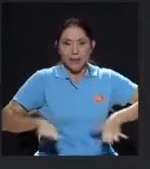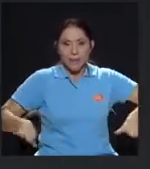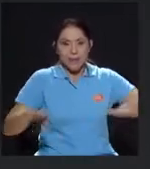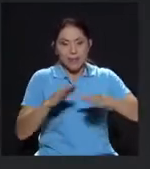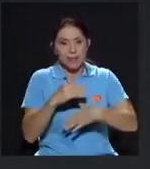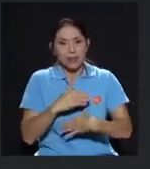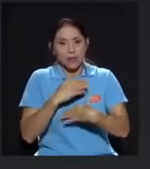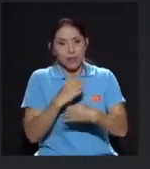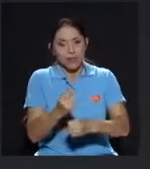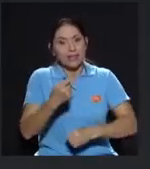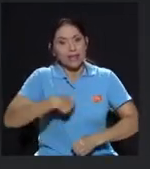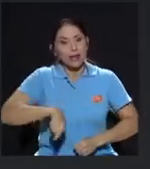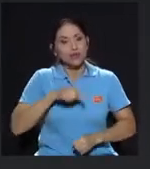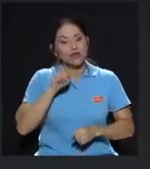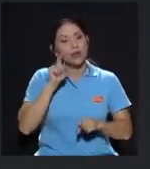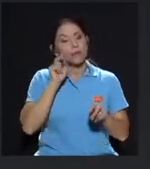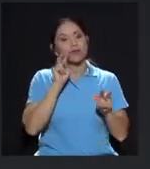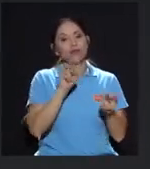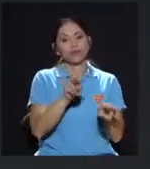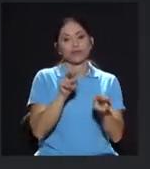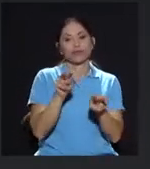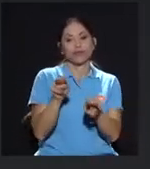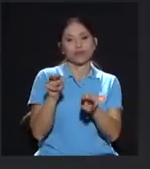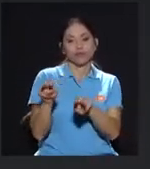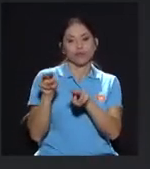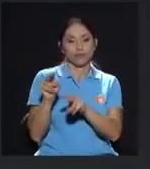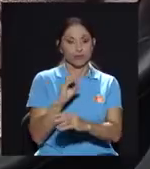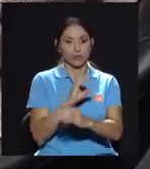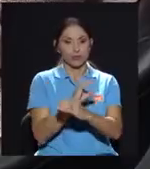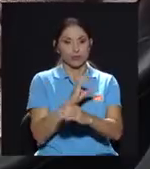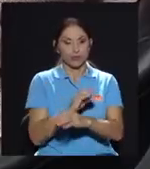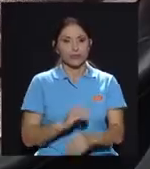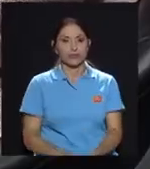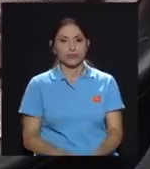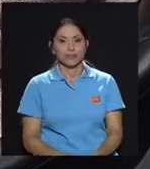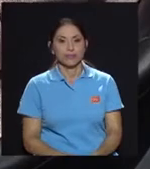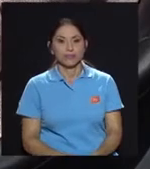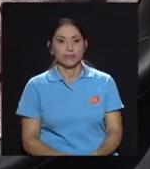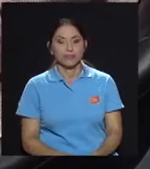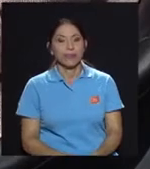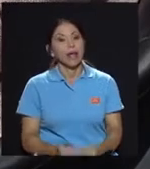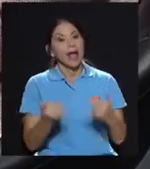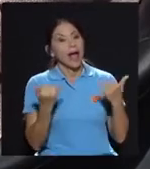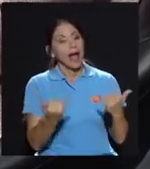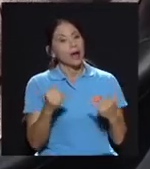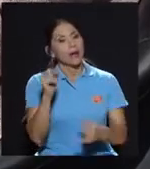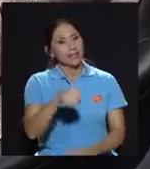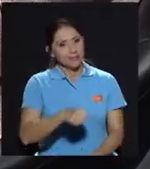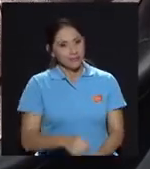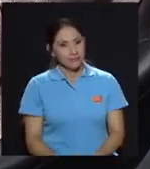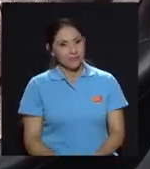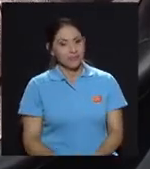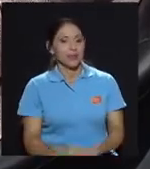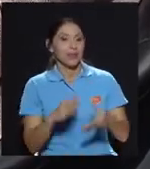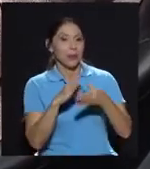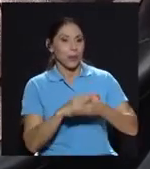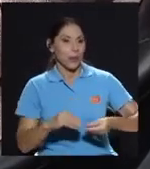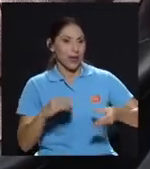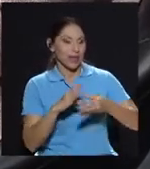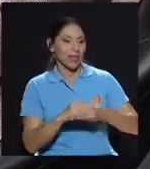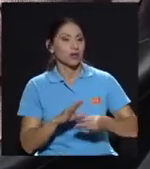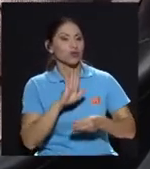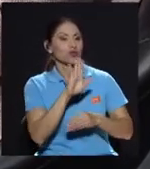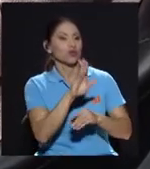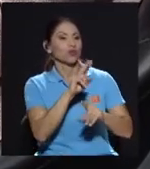corresponde tutelar desde la superintendencia y ahora sí cuéntanos en desde su